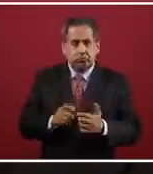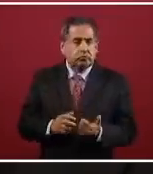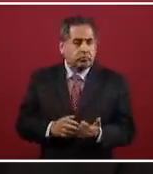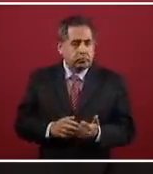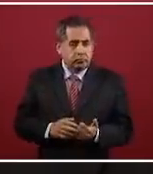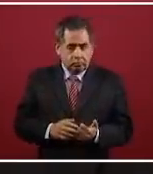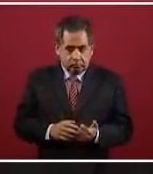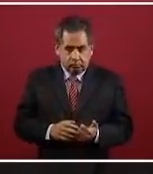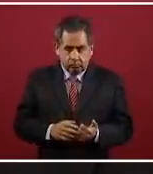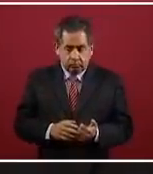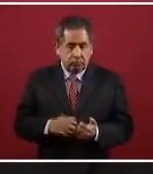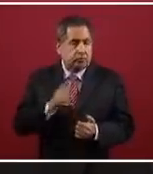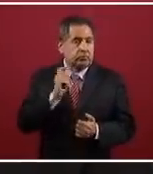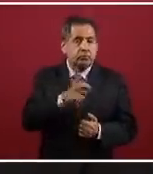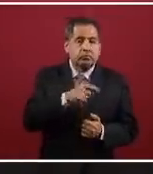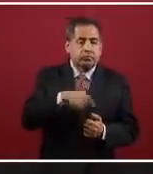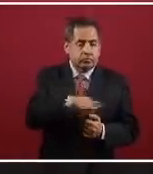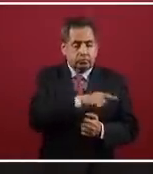el procurar